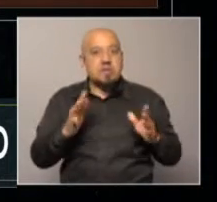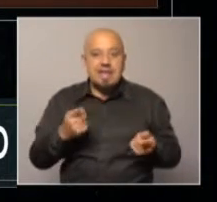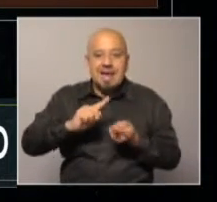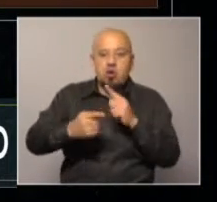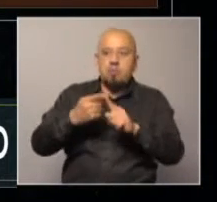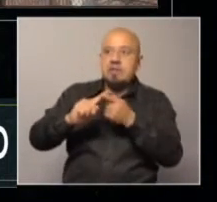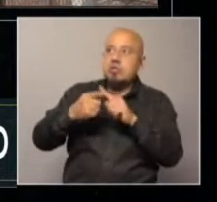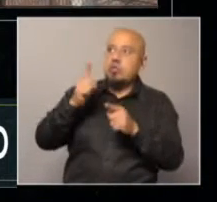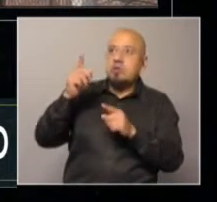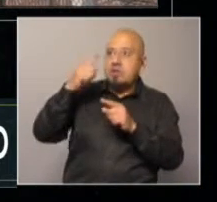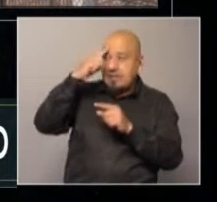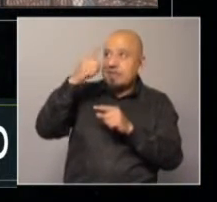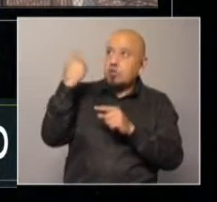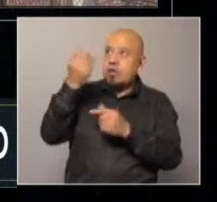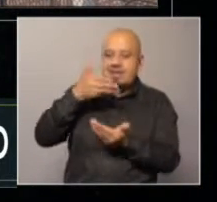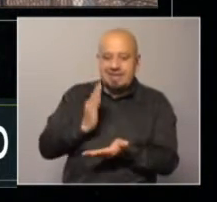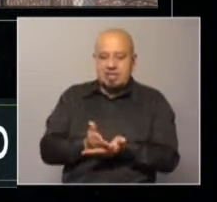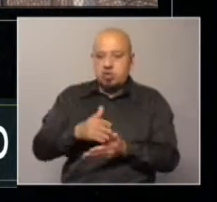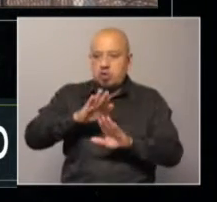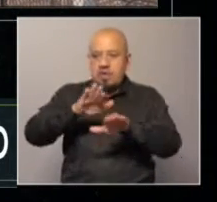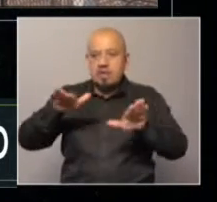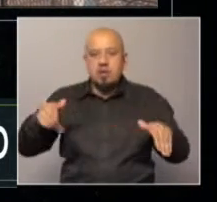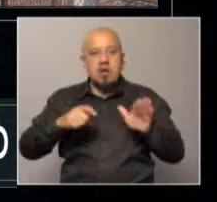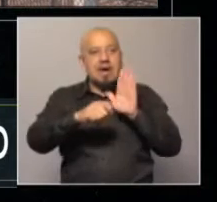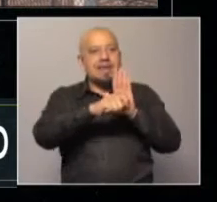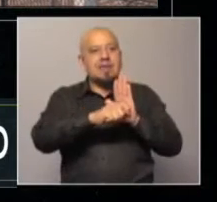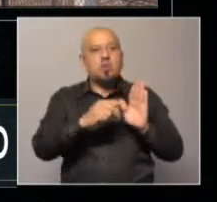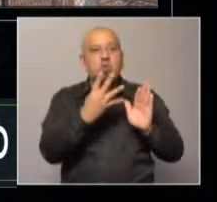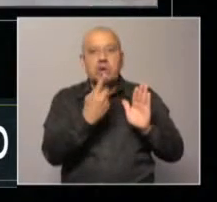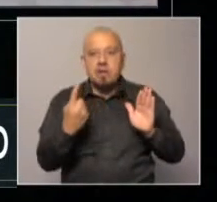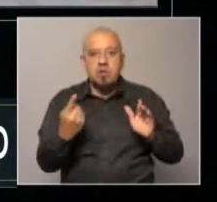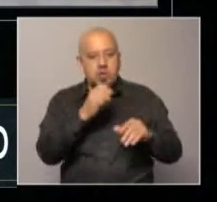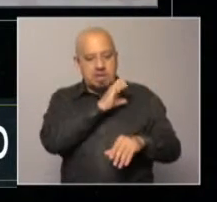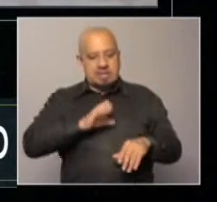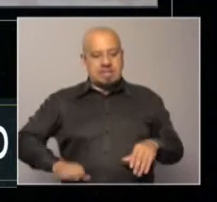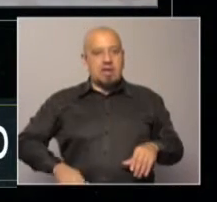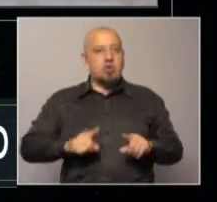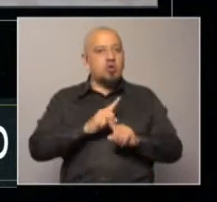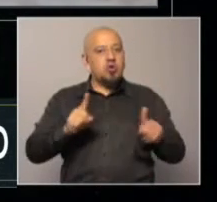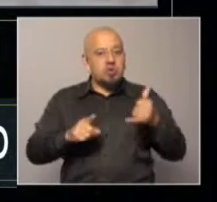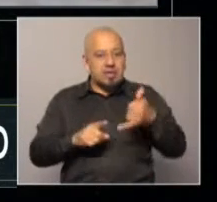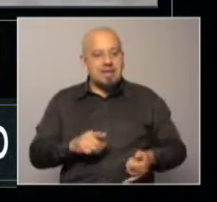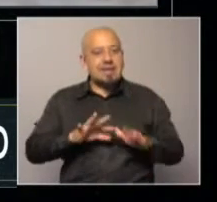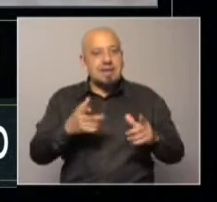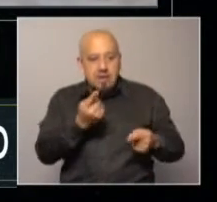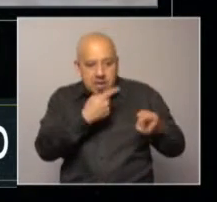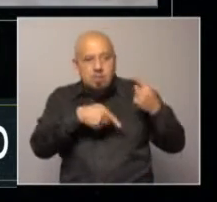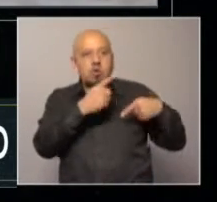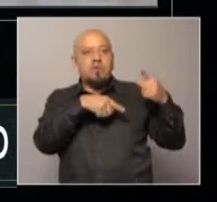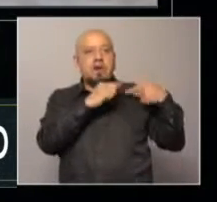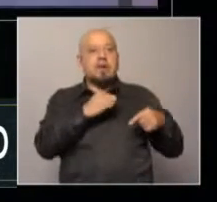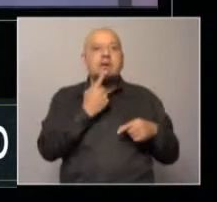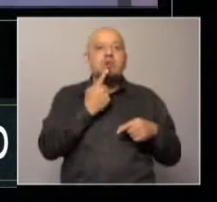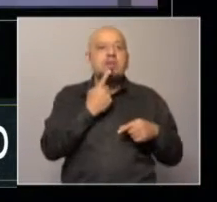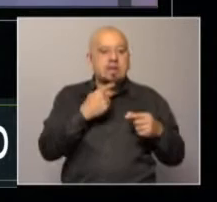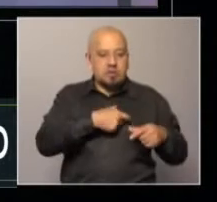sobre los Derechos del Niño nos marca, ¿no? El artículo 41 de la Convención dice que los estados no deberían volver hacia atrás en las políticas, sino que